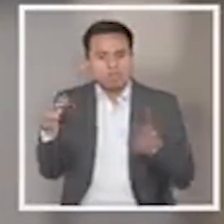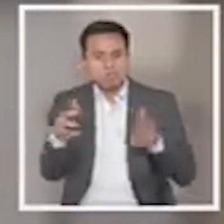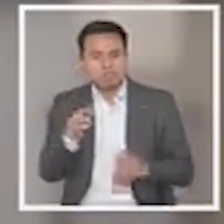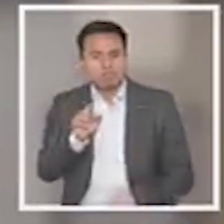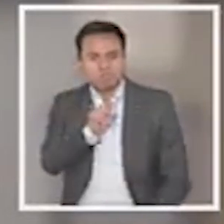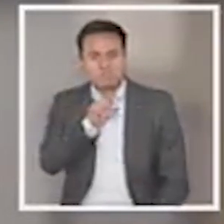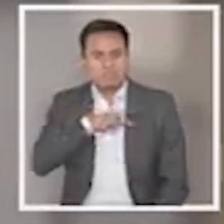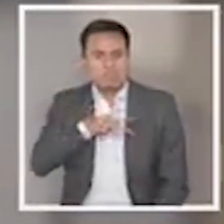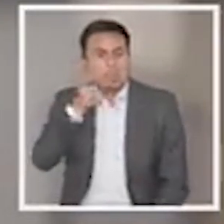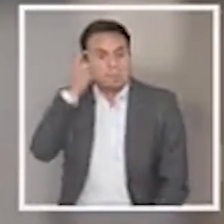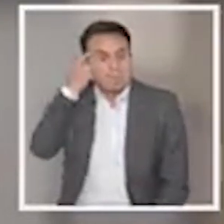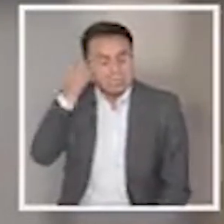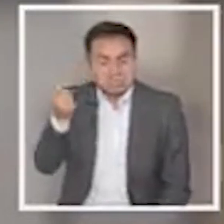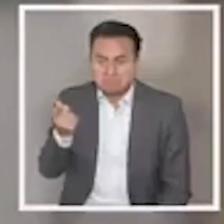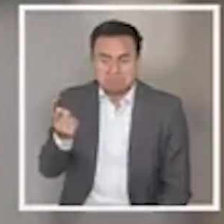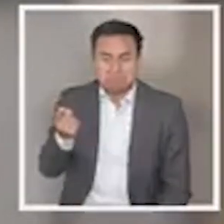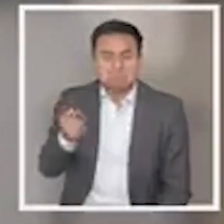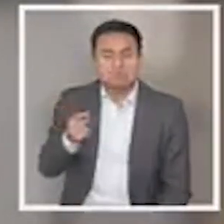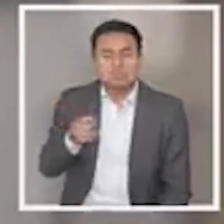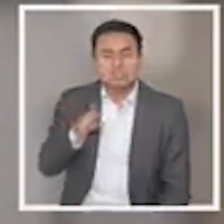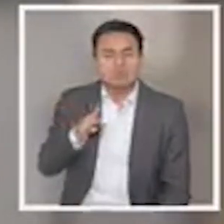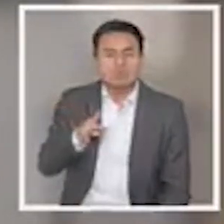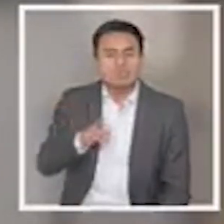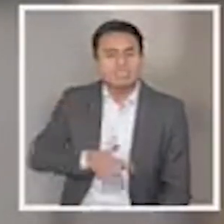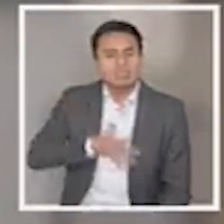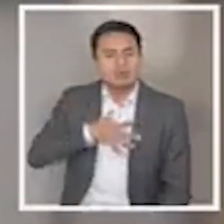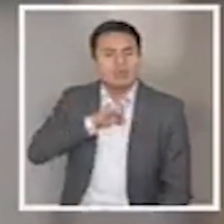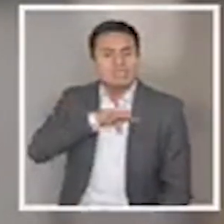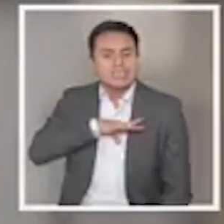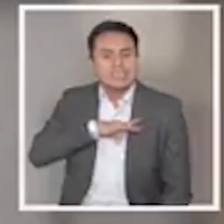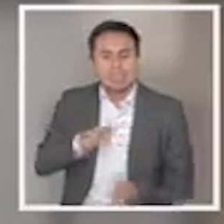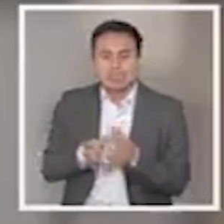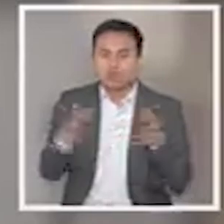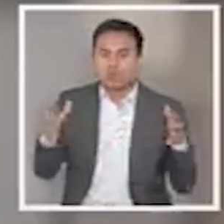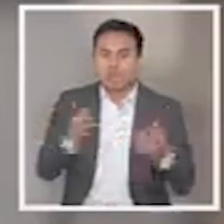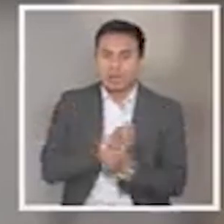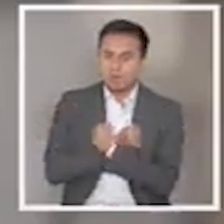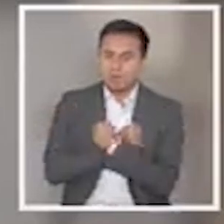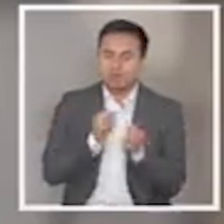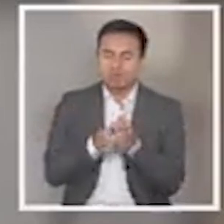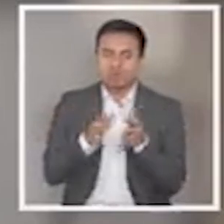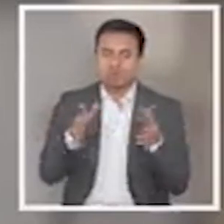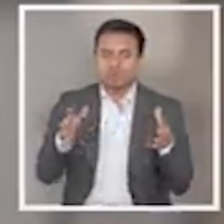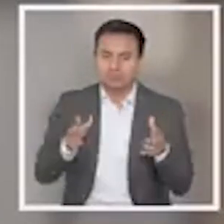a Chile. La verdad, lo único que siento por Chile es un enorme amor.